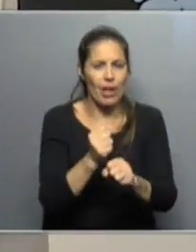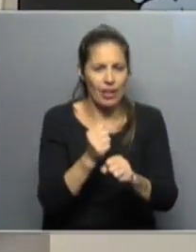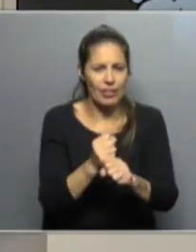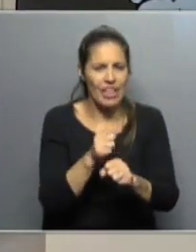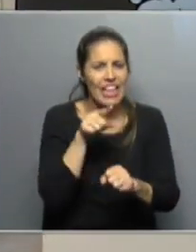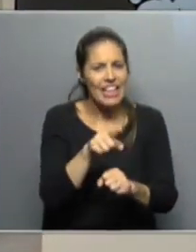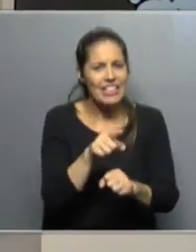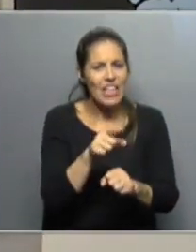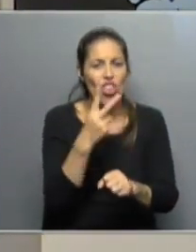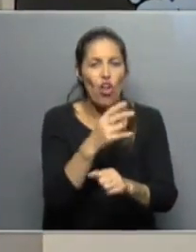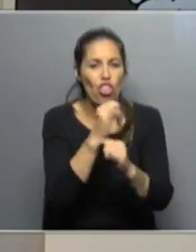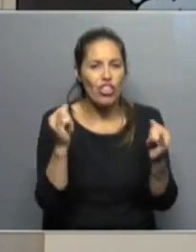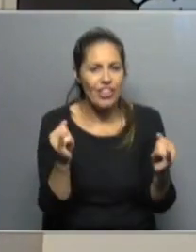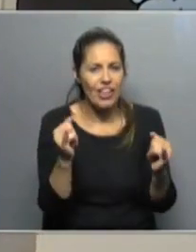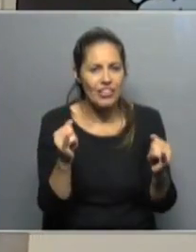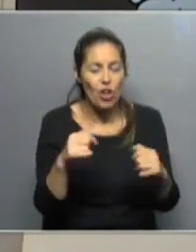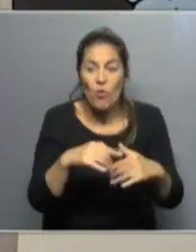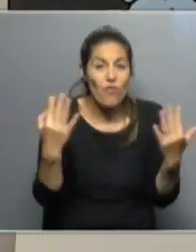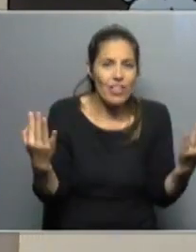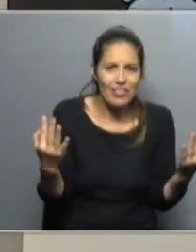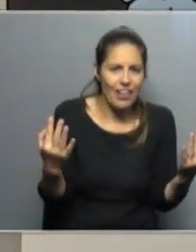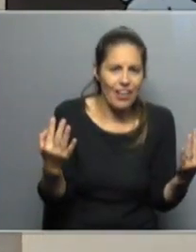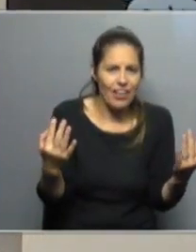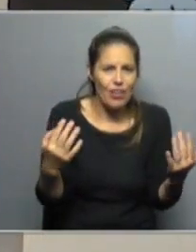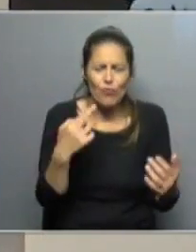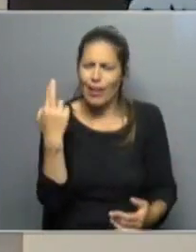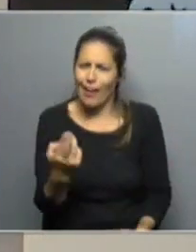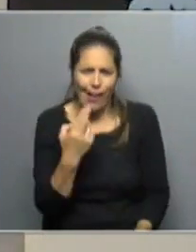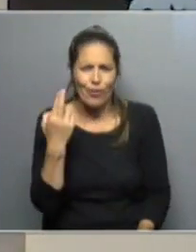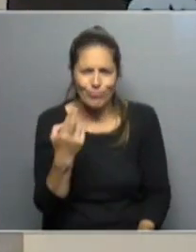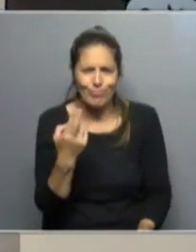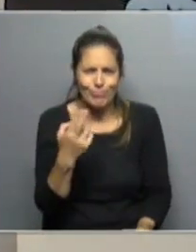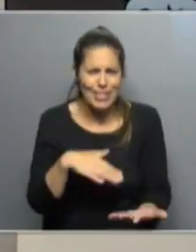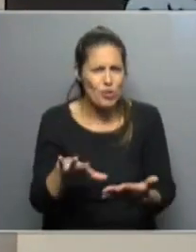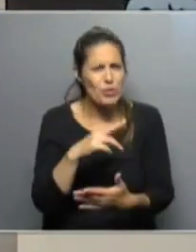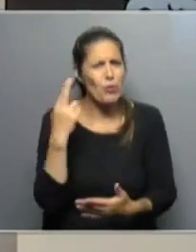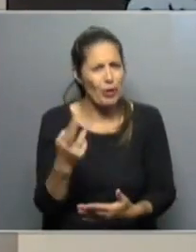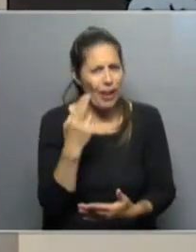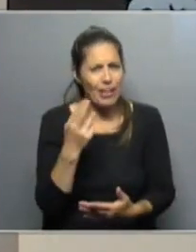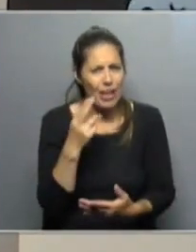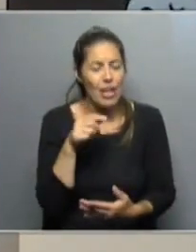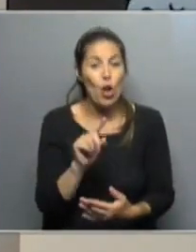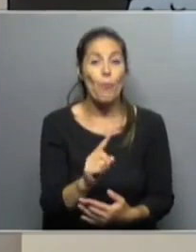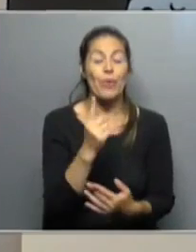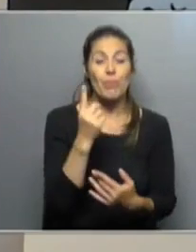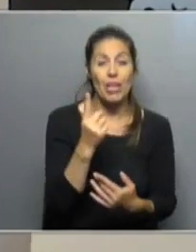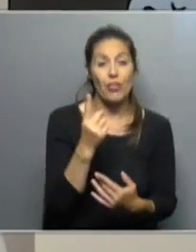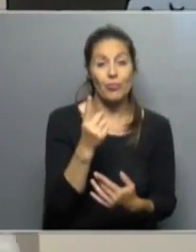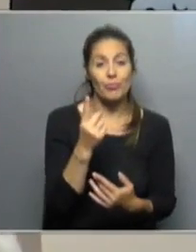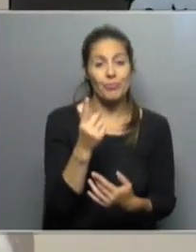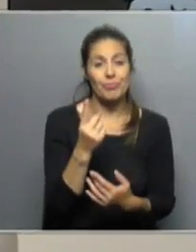Y ese fueron 2 días como de fiesta, fue una cosa muy rara. Y primero, lo primero que